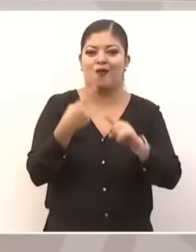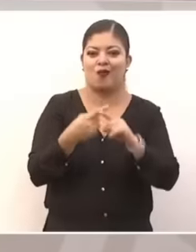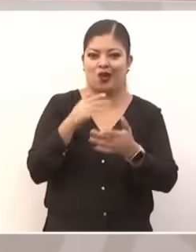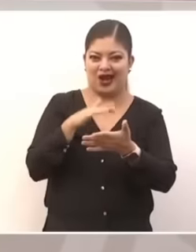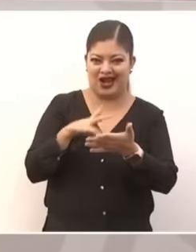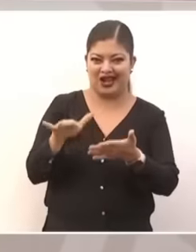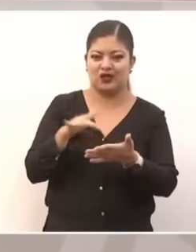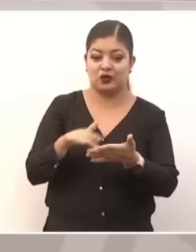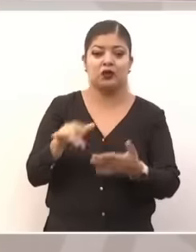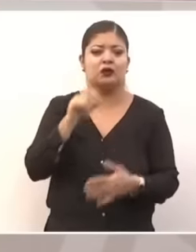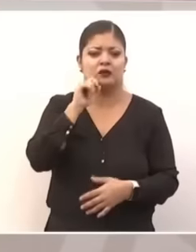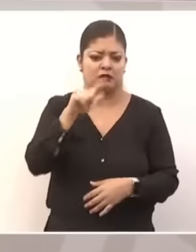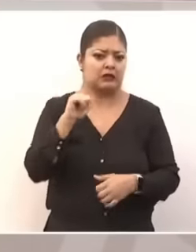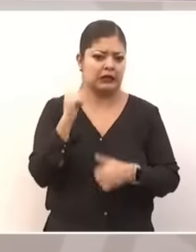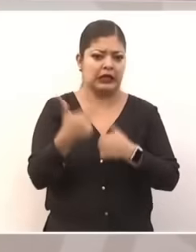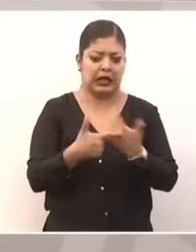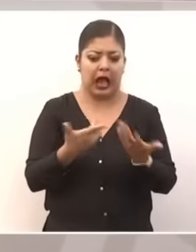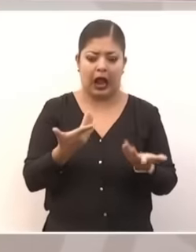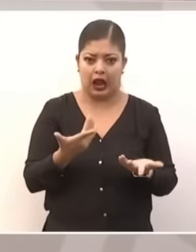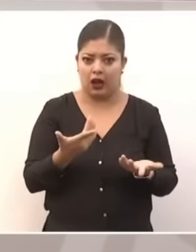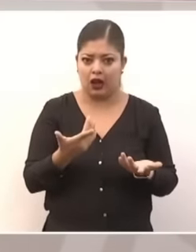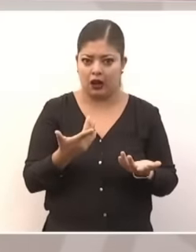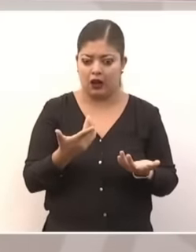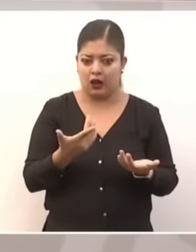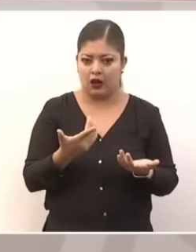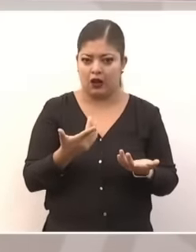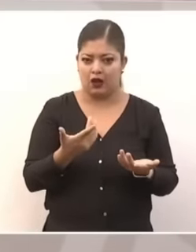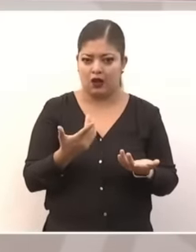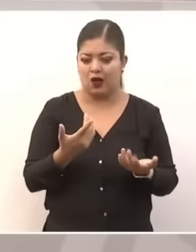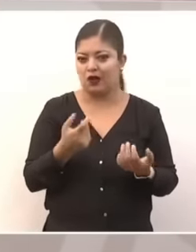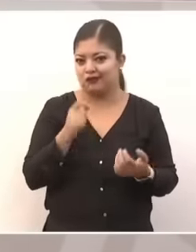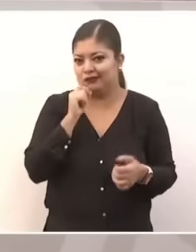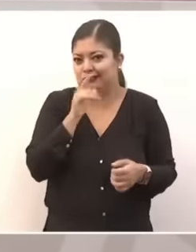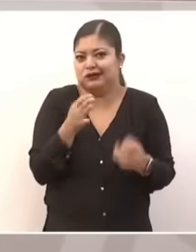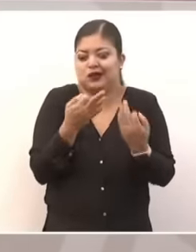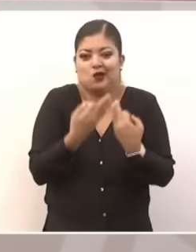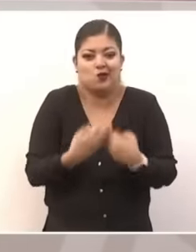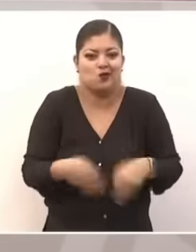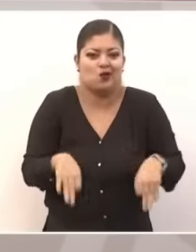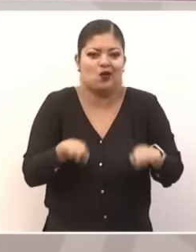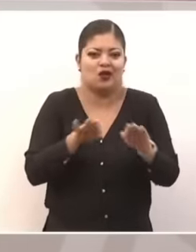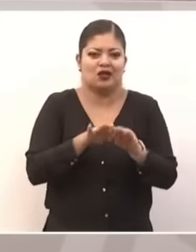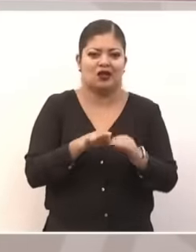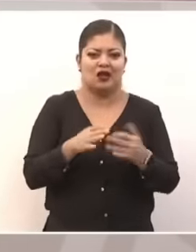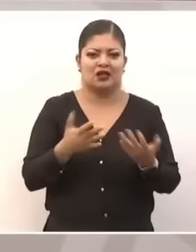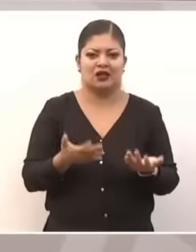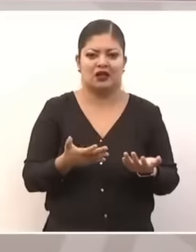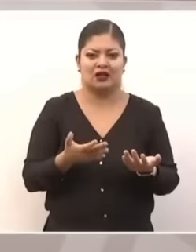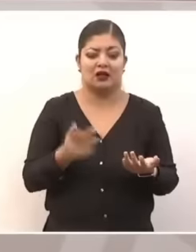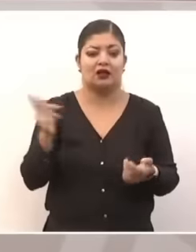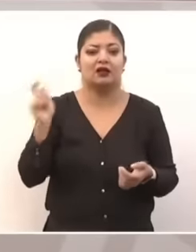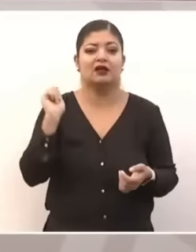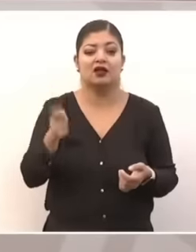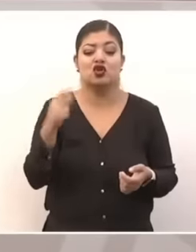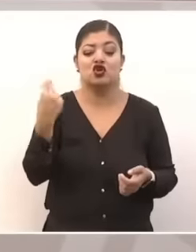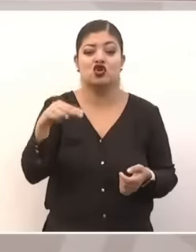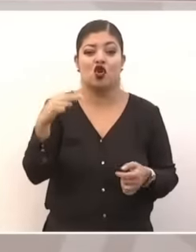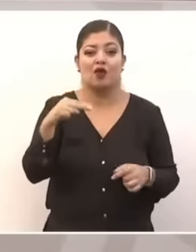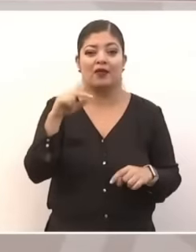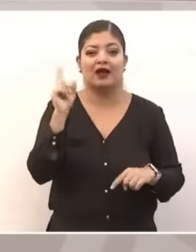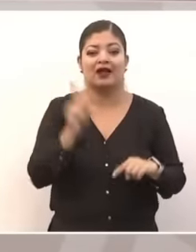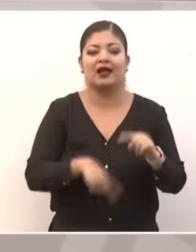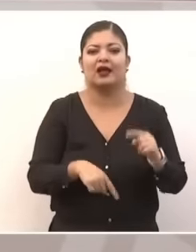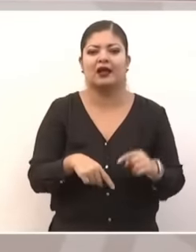Y algo que parece muy menor, pero que es fundamental, le quitó el nombre